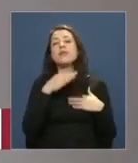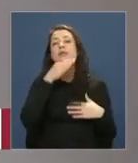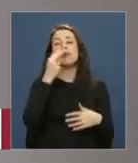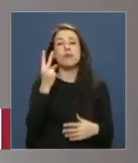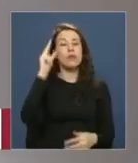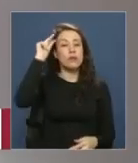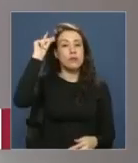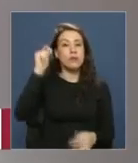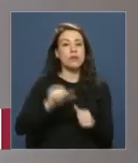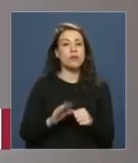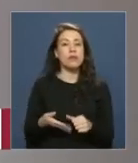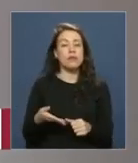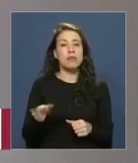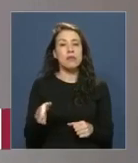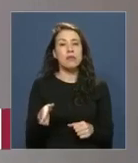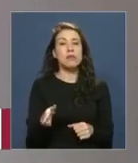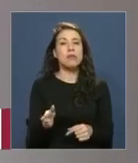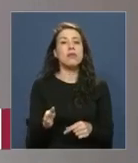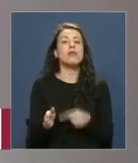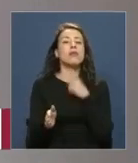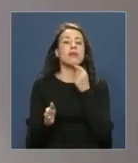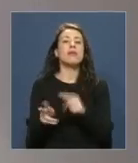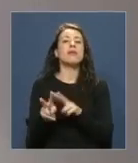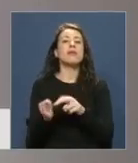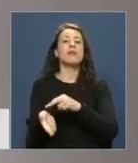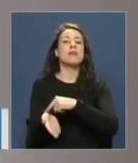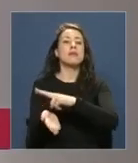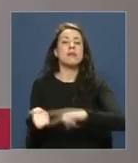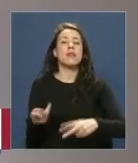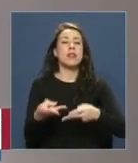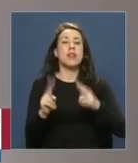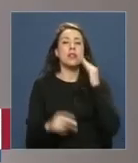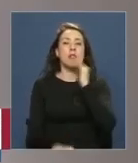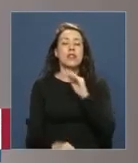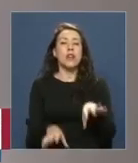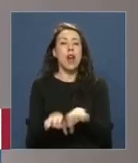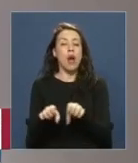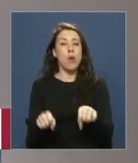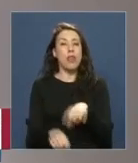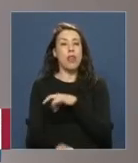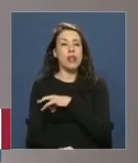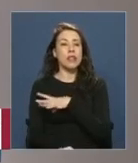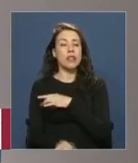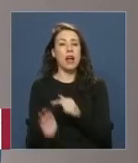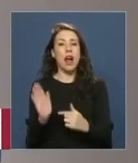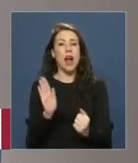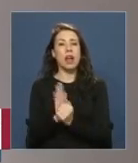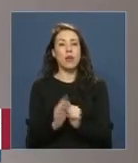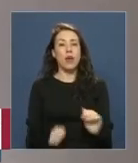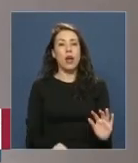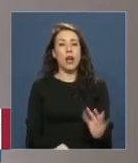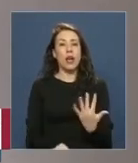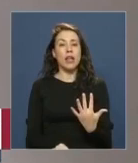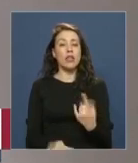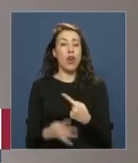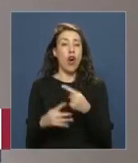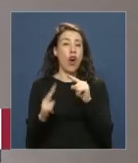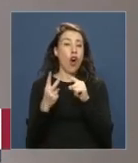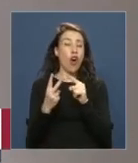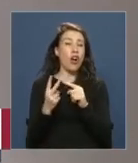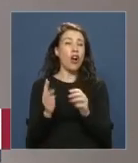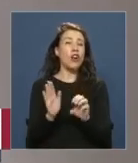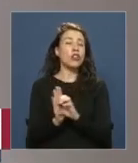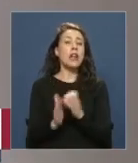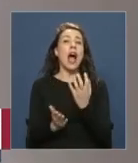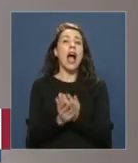Esta permanente remisión a la Convención de Derechos del Niño. A ver, los tratados en Chile, de acuerdo al artículo 5 y otro más de nuestra Constitución,